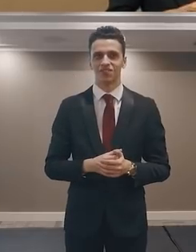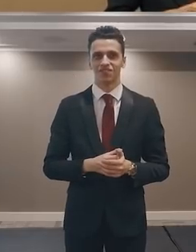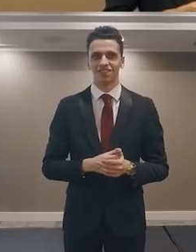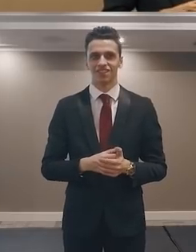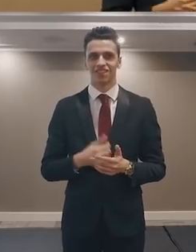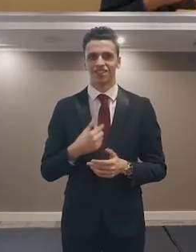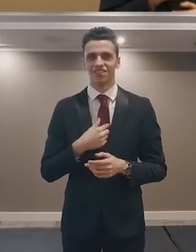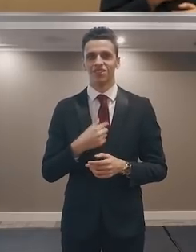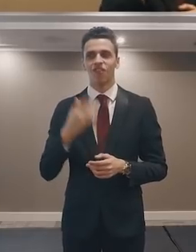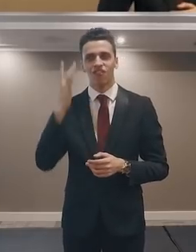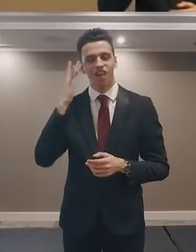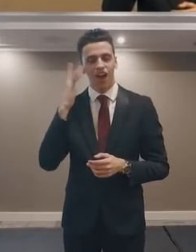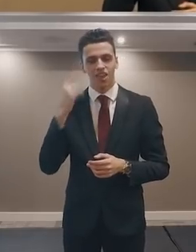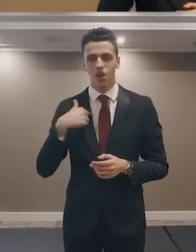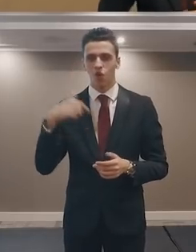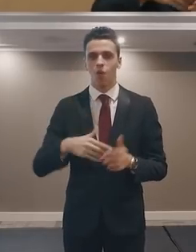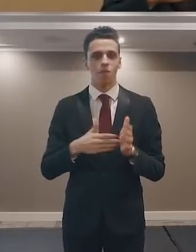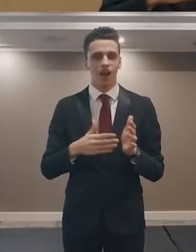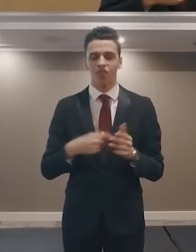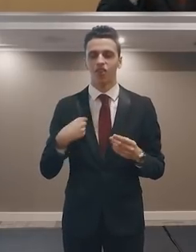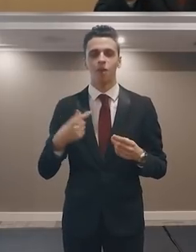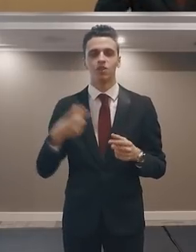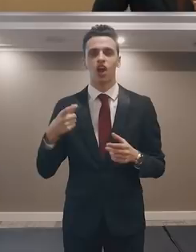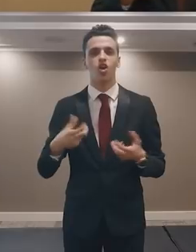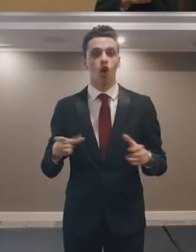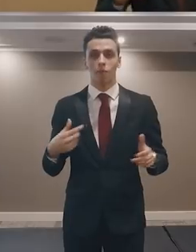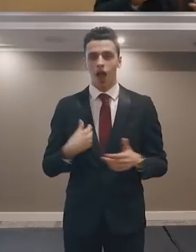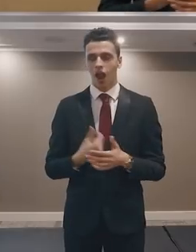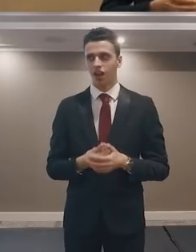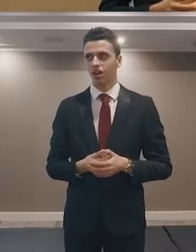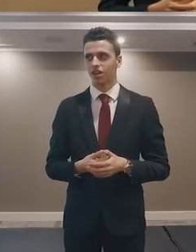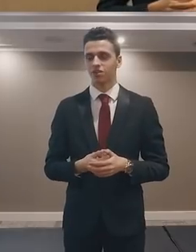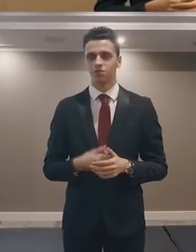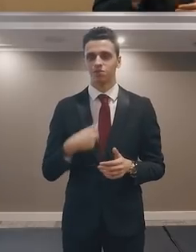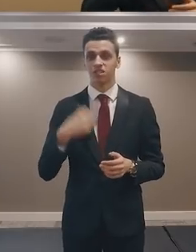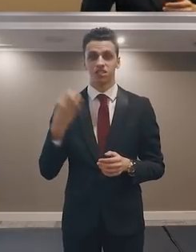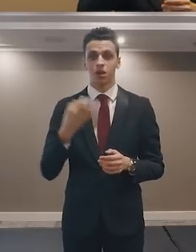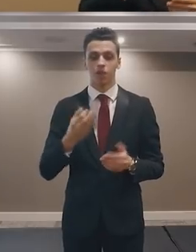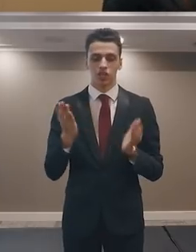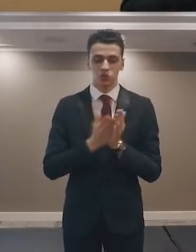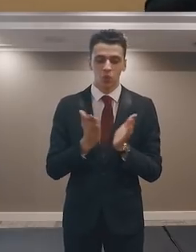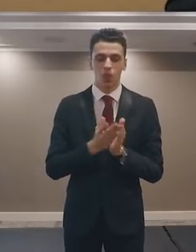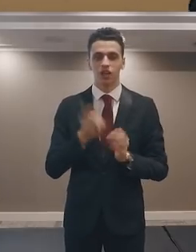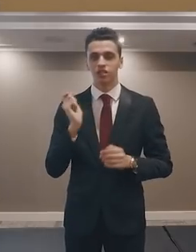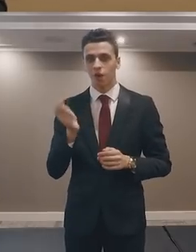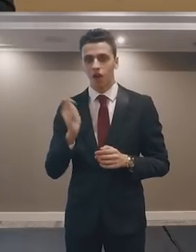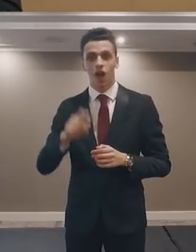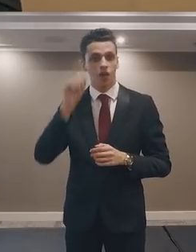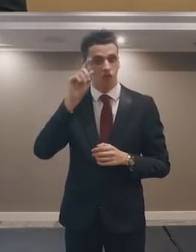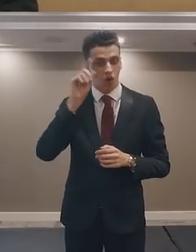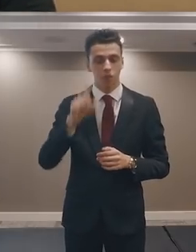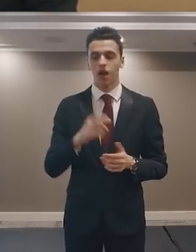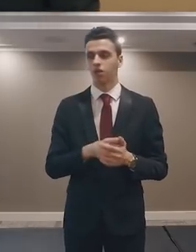valència me encanta lo que hacemos y soy una persona normal como andrea también sé que el sistema tradicional estudia trabaja forma te educa te